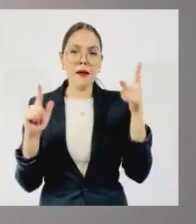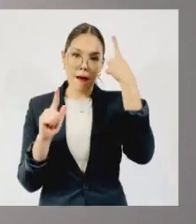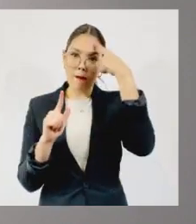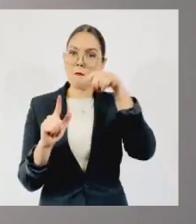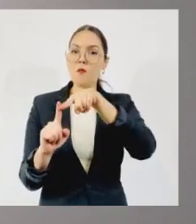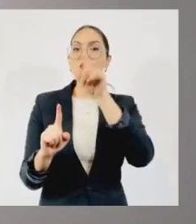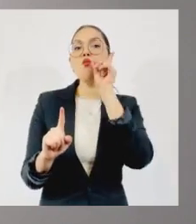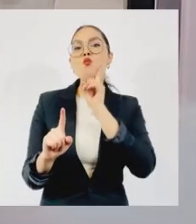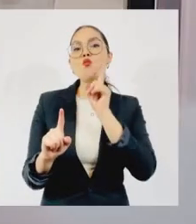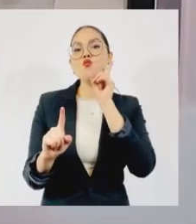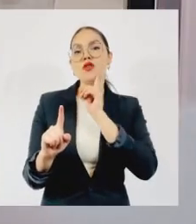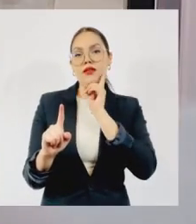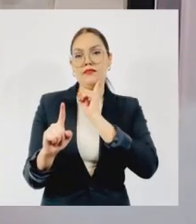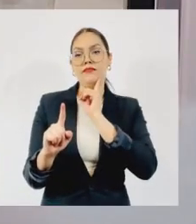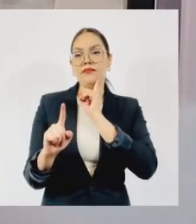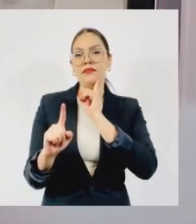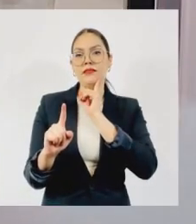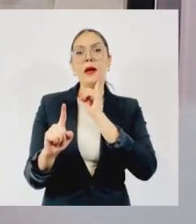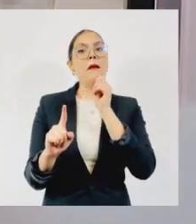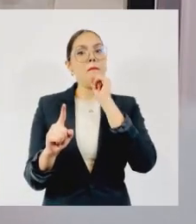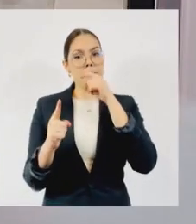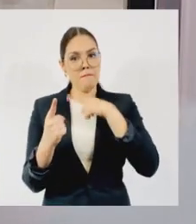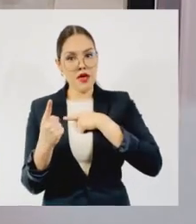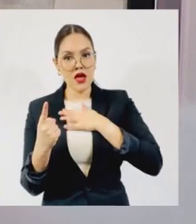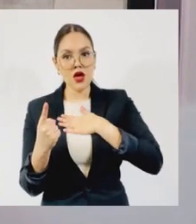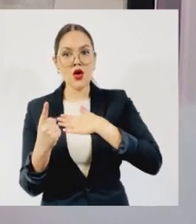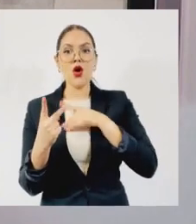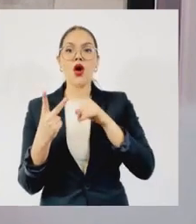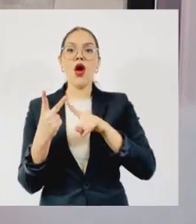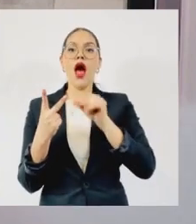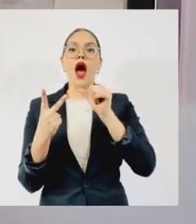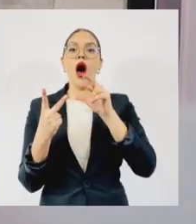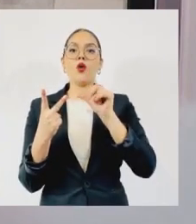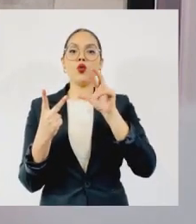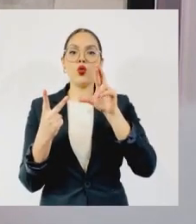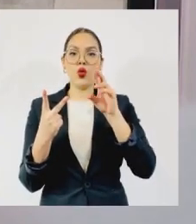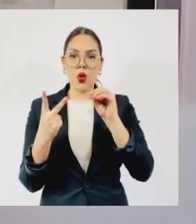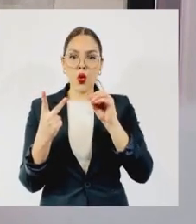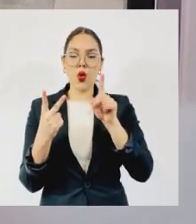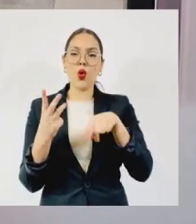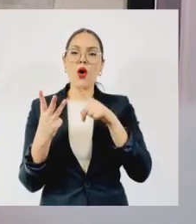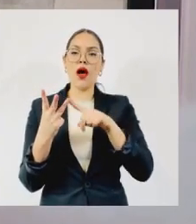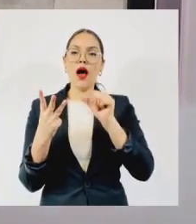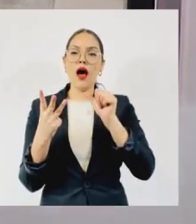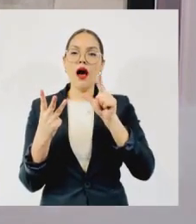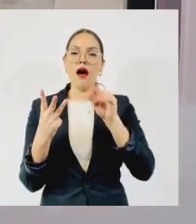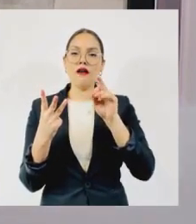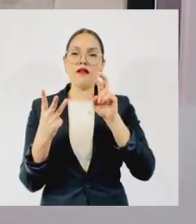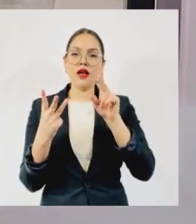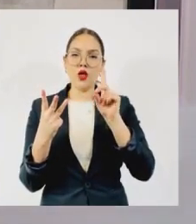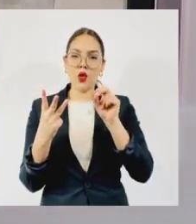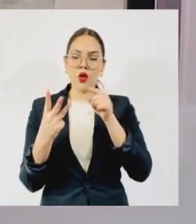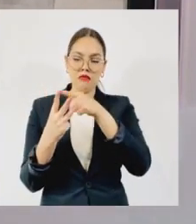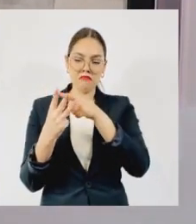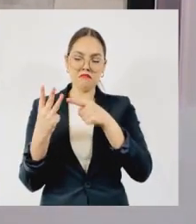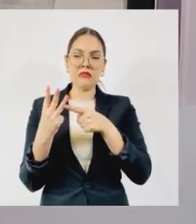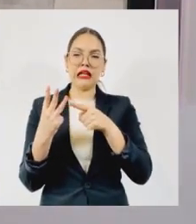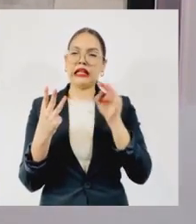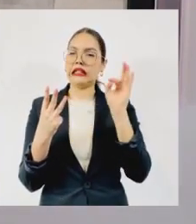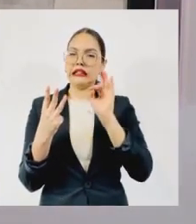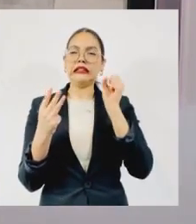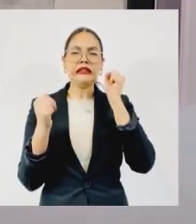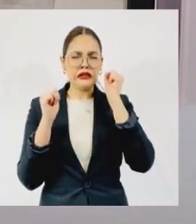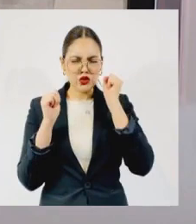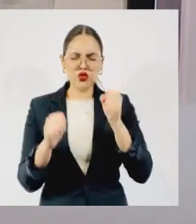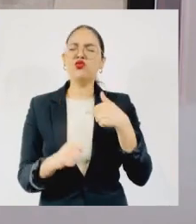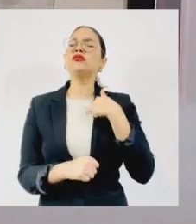incluyendo el mío, el de Arturo Saldívar y el de Alfredo Gutiérrez. Y dije... Con esos 3